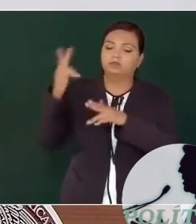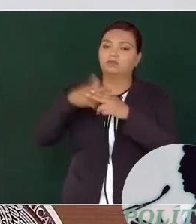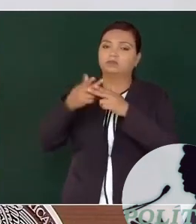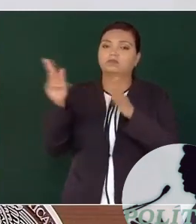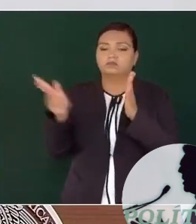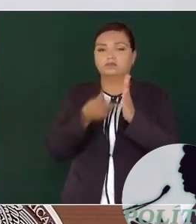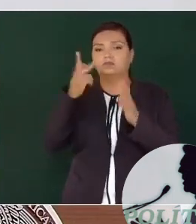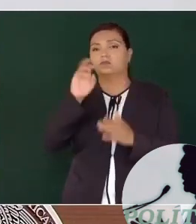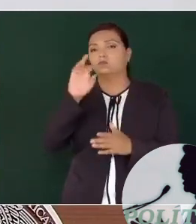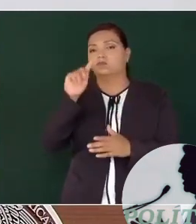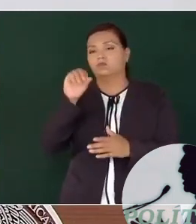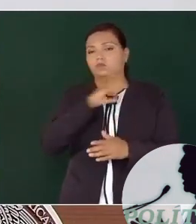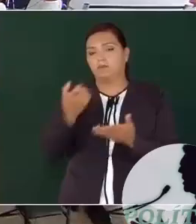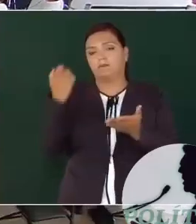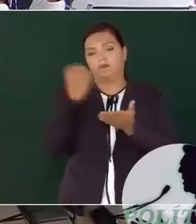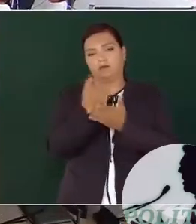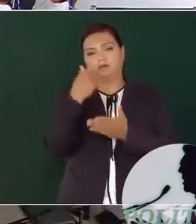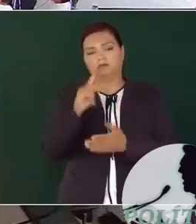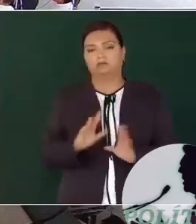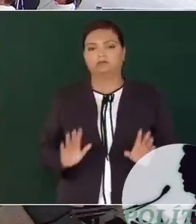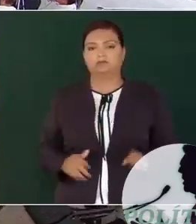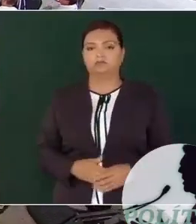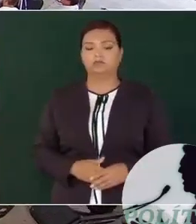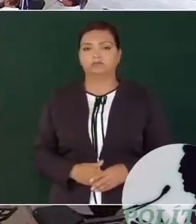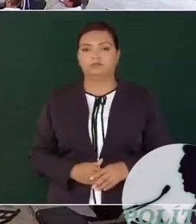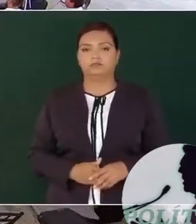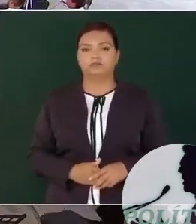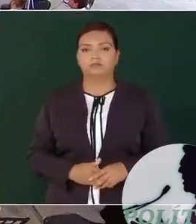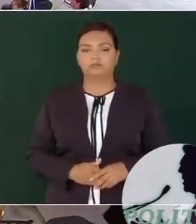hasta el otro puerto pagando su tarifa.